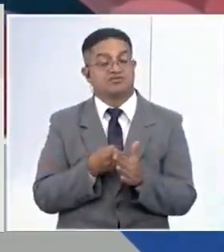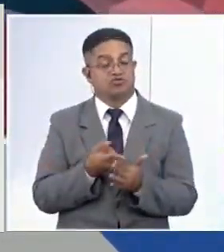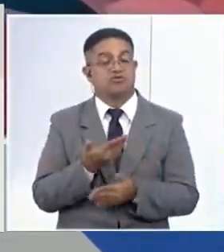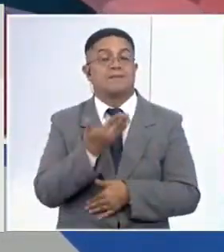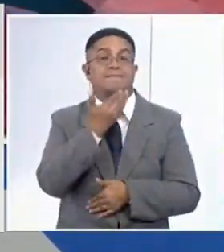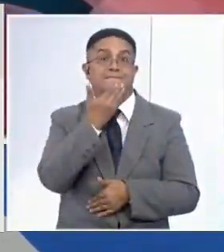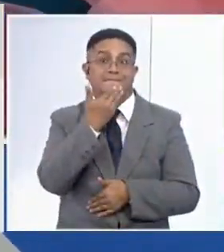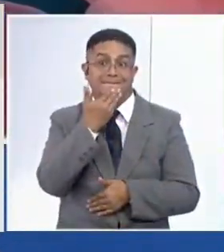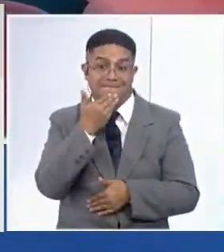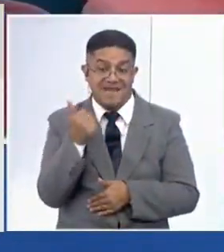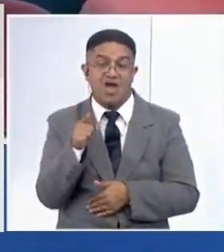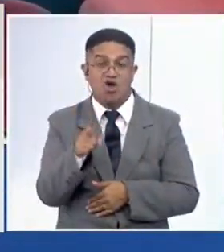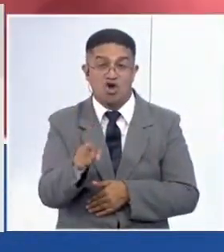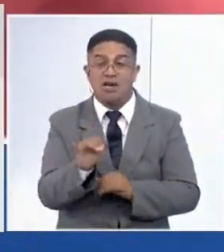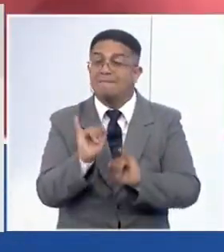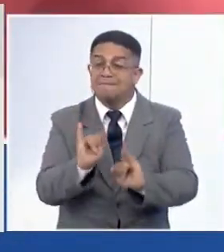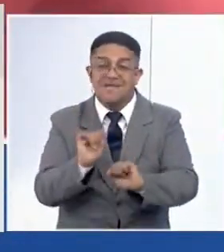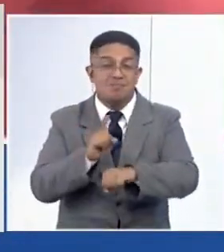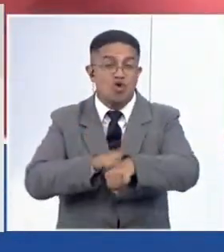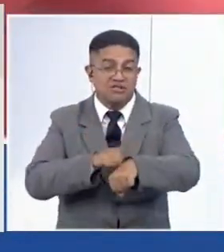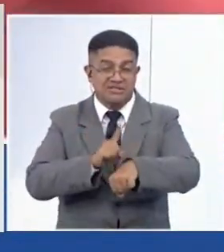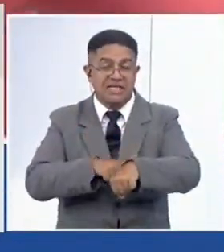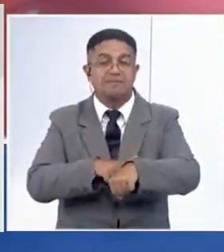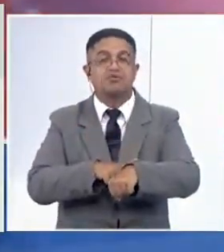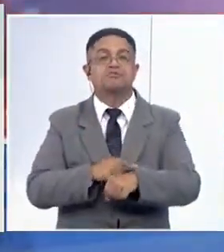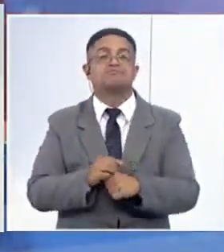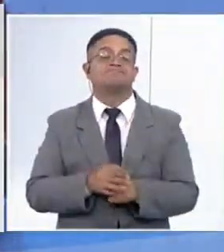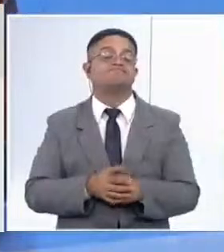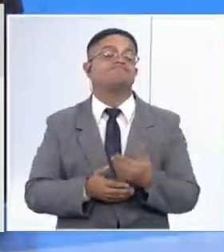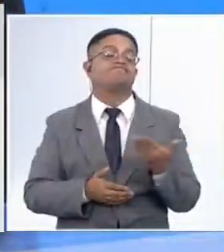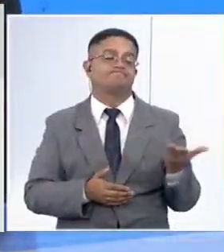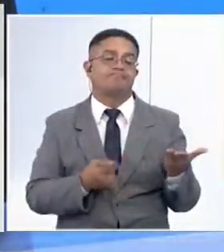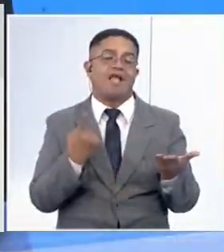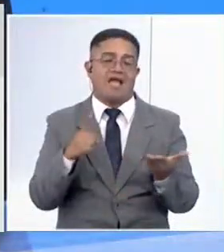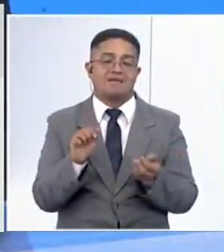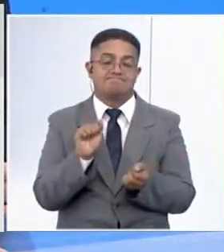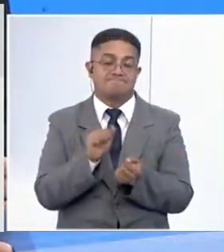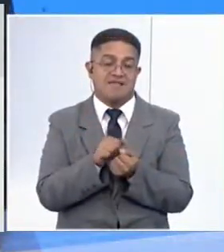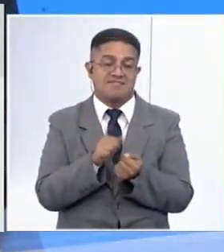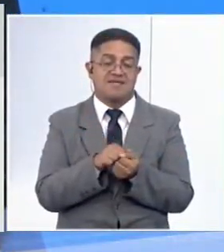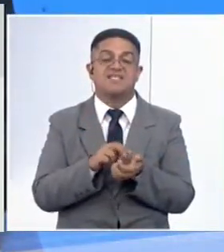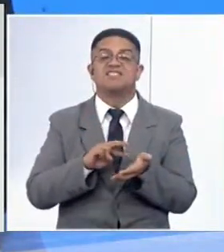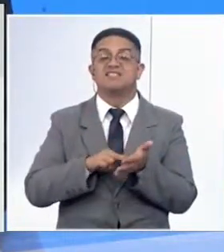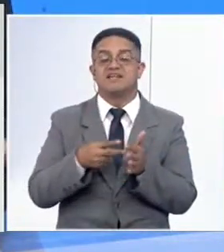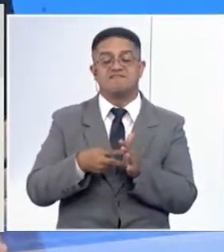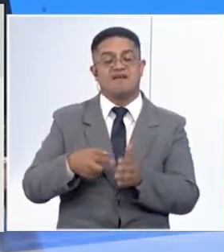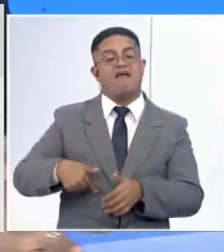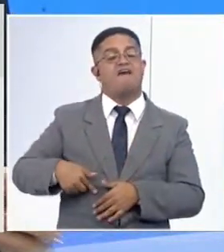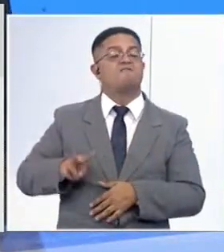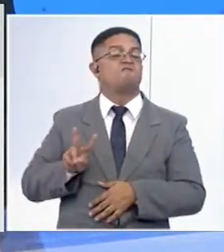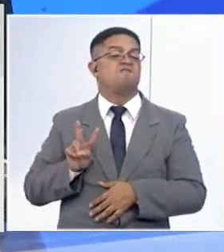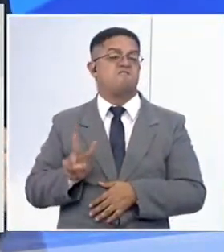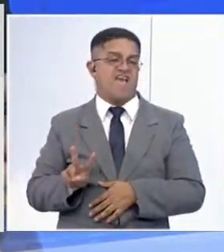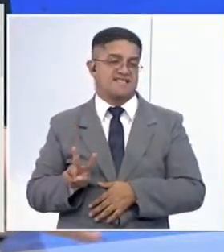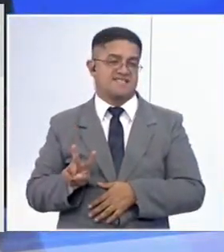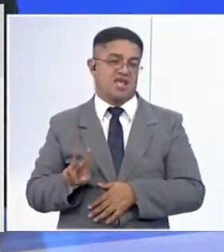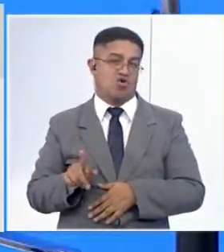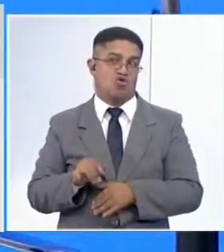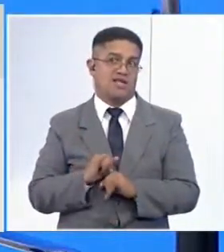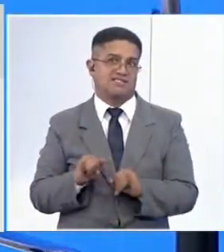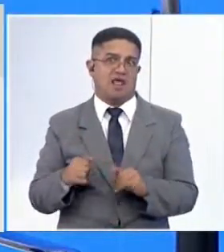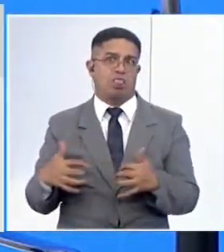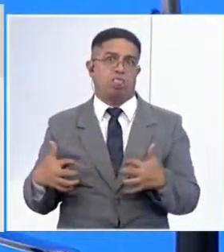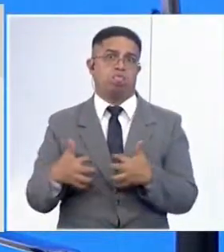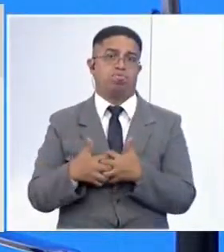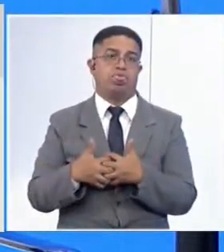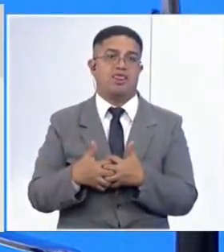sin hacer nada tiene complicaciones graves. Es que normalmente cuando hay cálculos en el colédico ya hay una vesícula que ya viene trabajando a media máquina, ¿no?